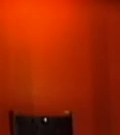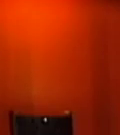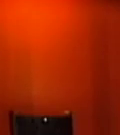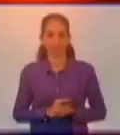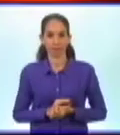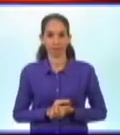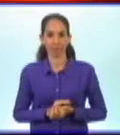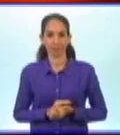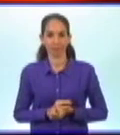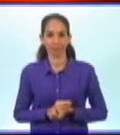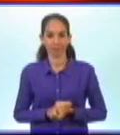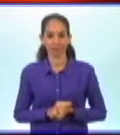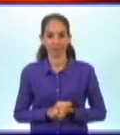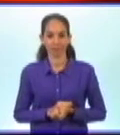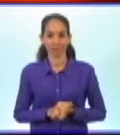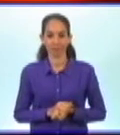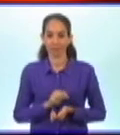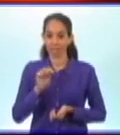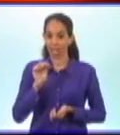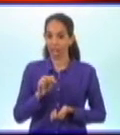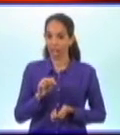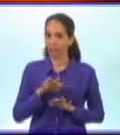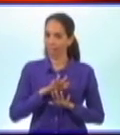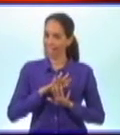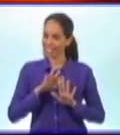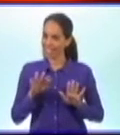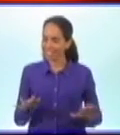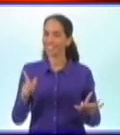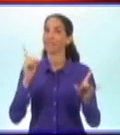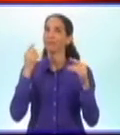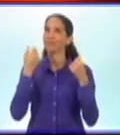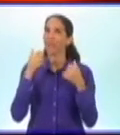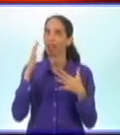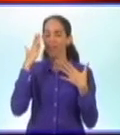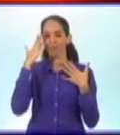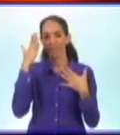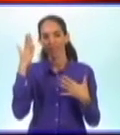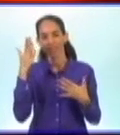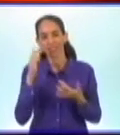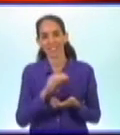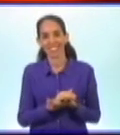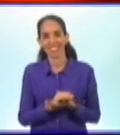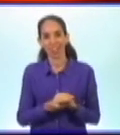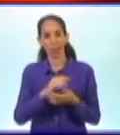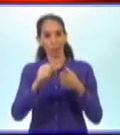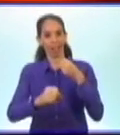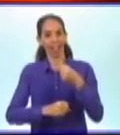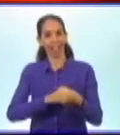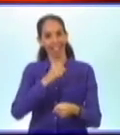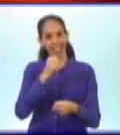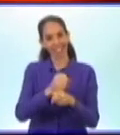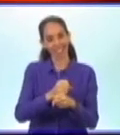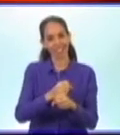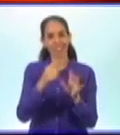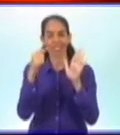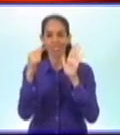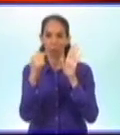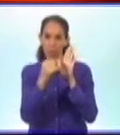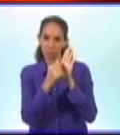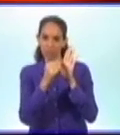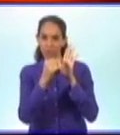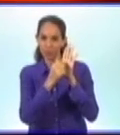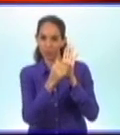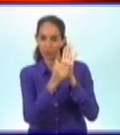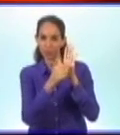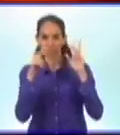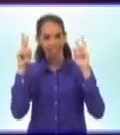Ahora sí, como te he estado anunciando, te vamos a presentar los usos de los puntos suspensivos que están en tu cuaderno